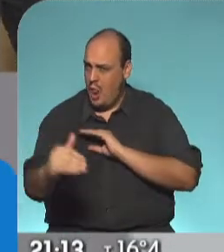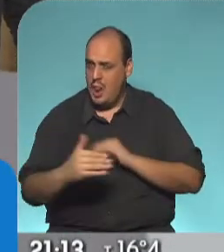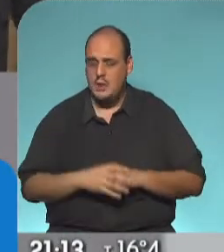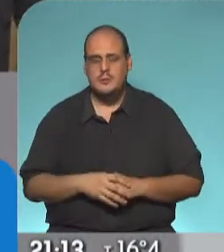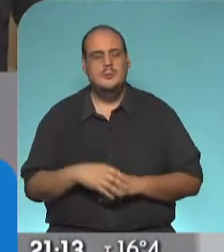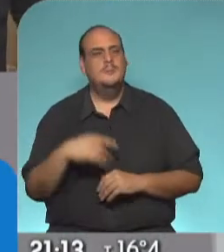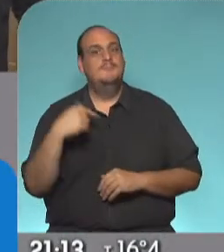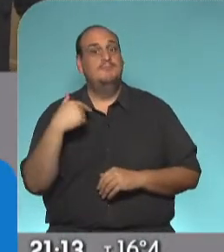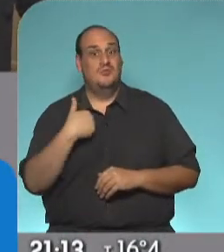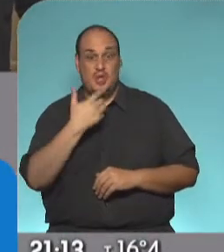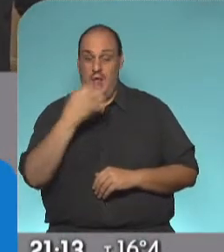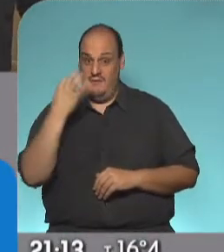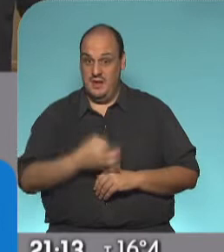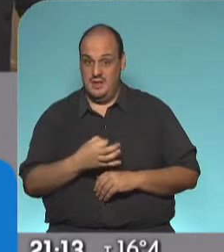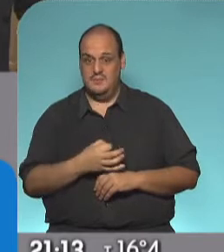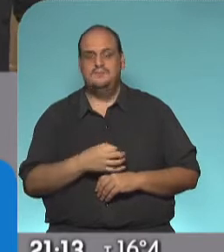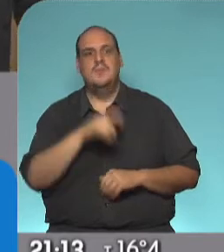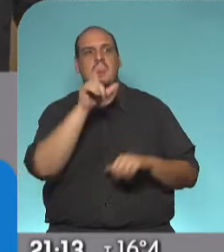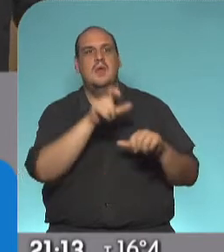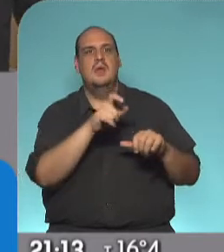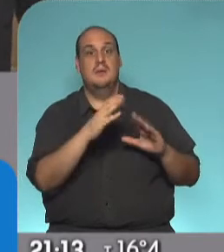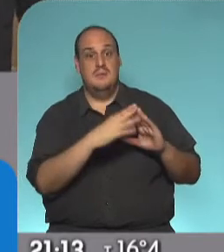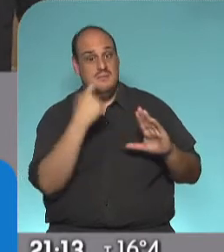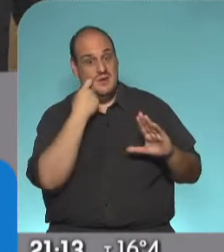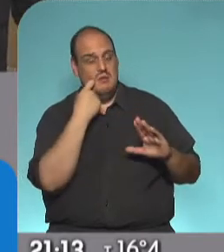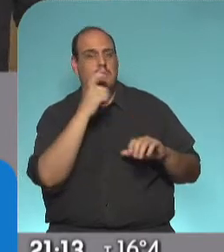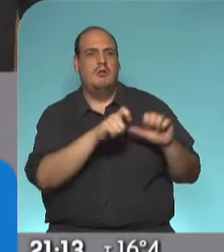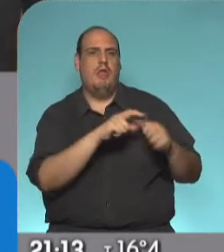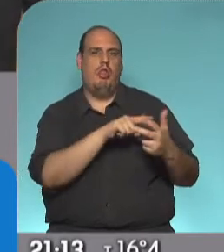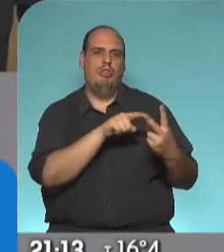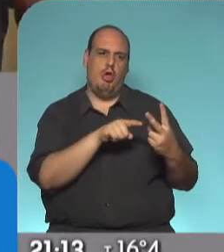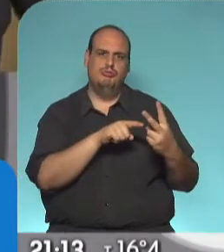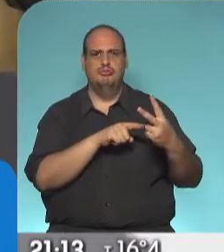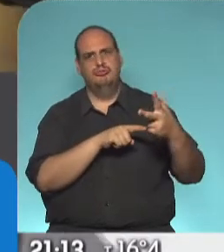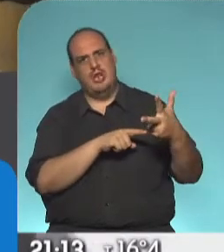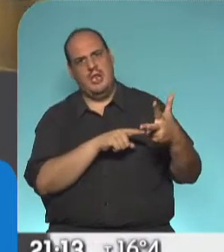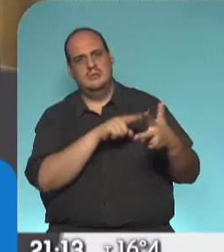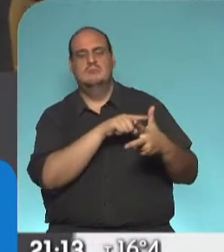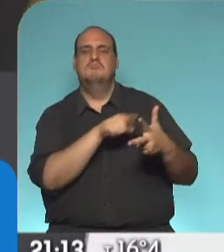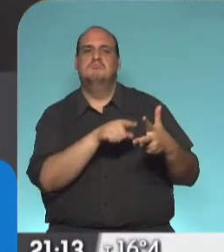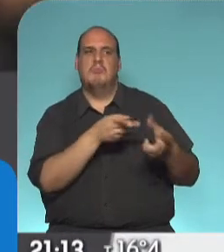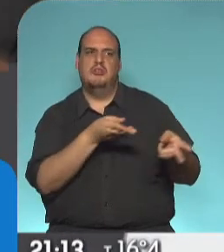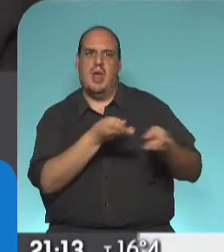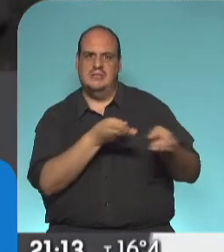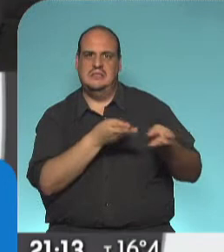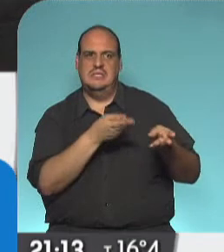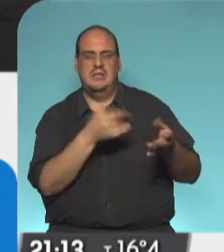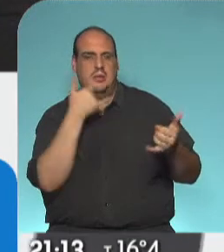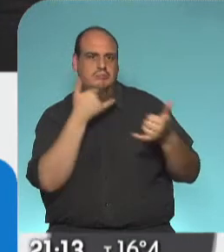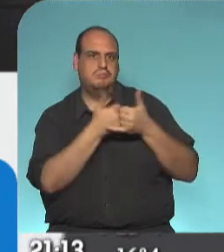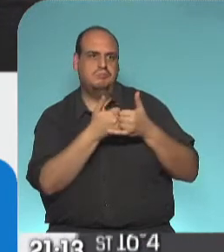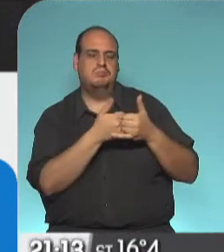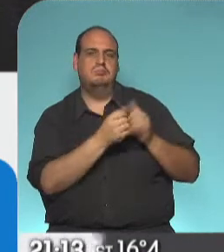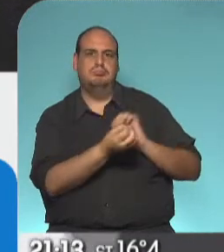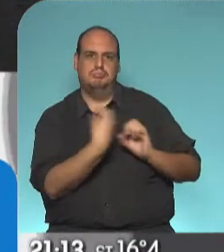la única, la verdad que hay 2 o 3 personas, digamos, asistentes, con las cuales que me han seguido